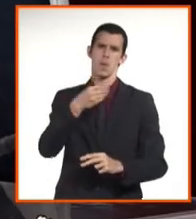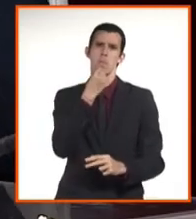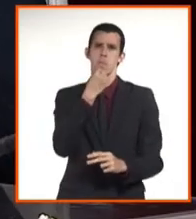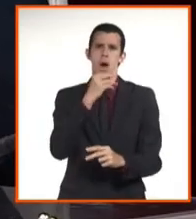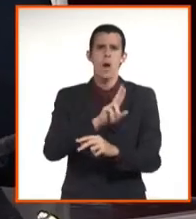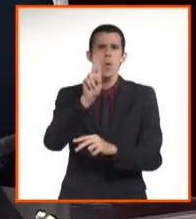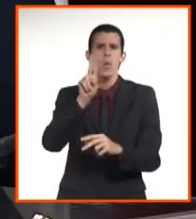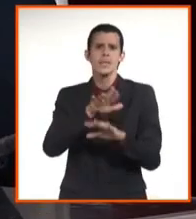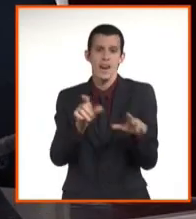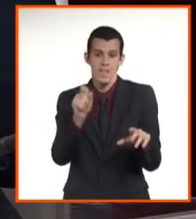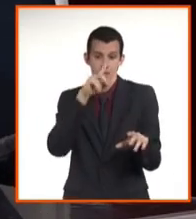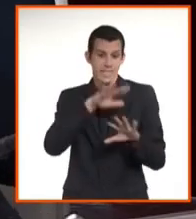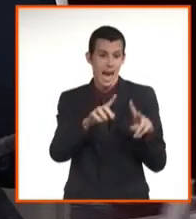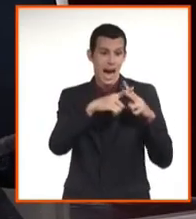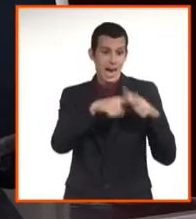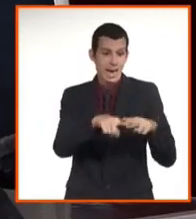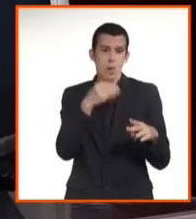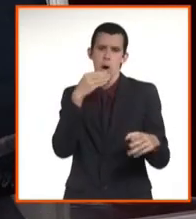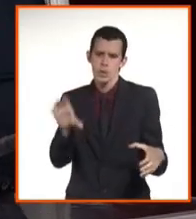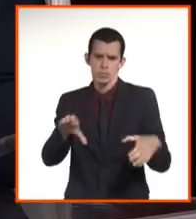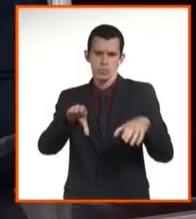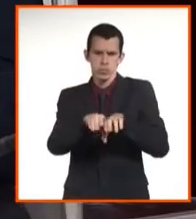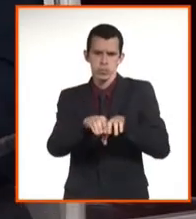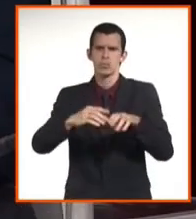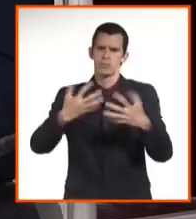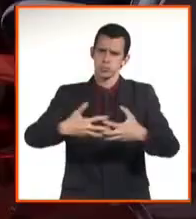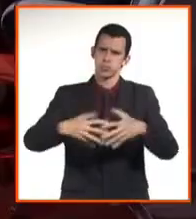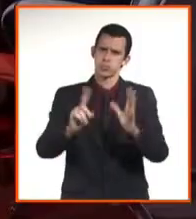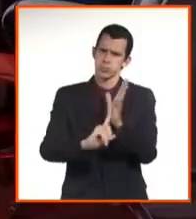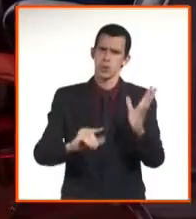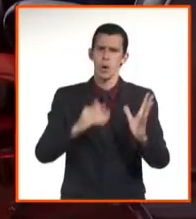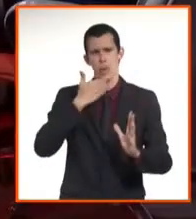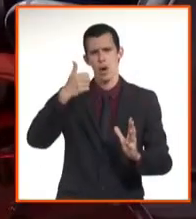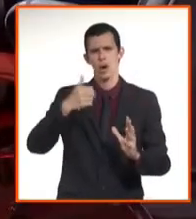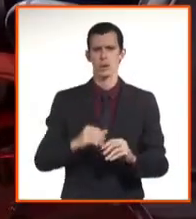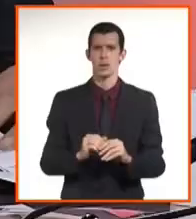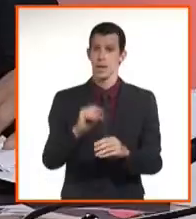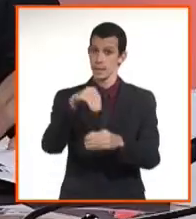mismo tiempo incorporar seguridad a nuestro bloque. Gracias, Edier, por esta información. Siga con nosotros.